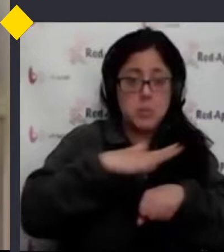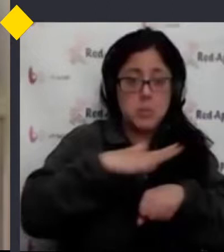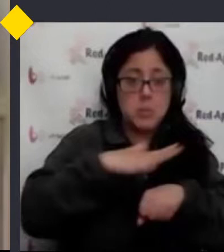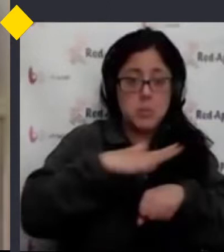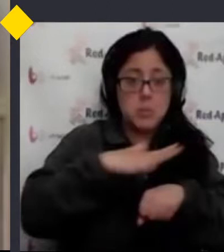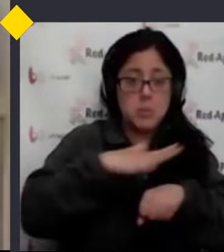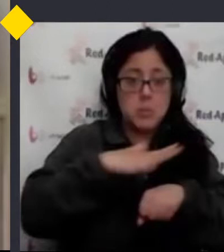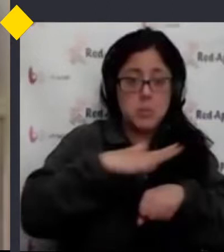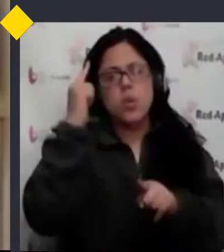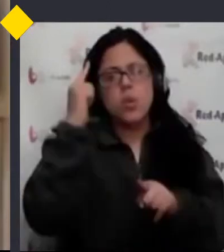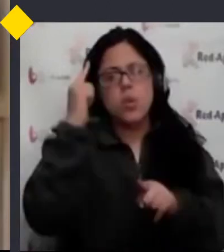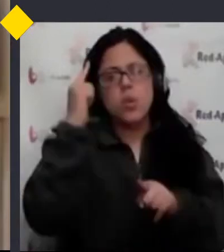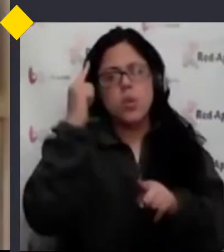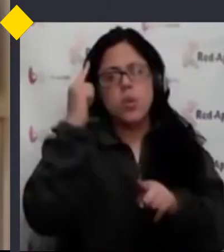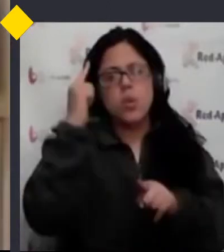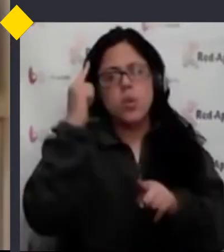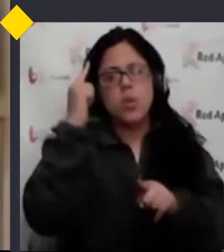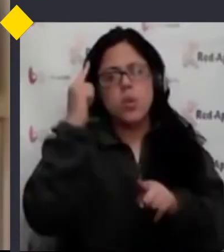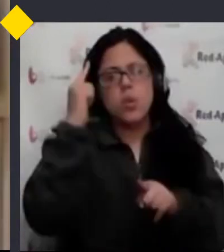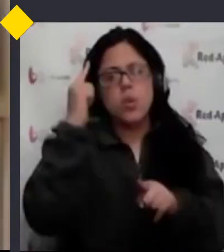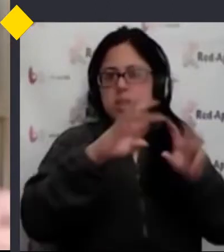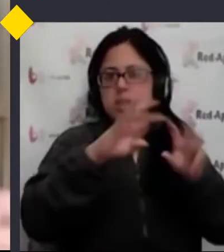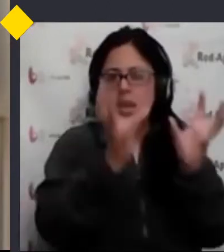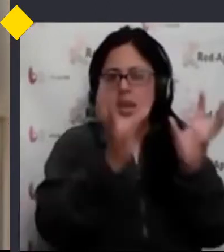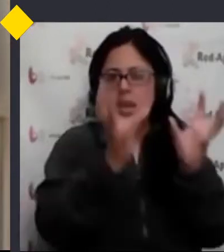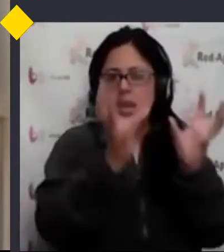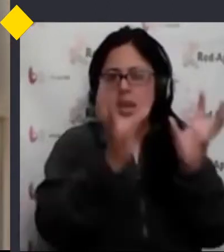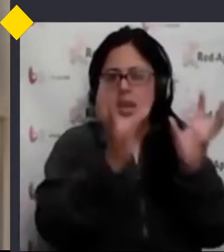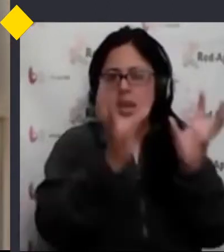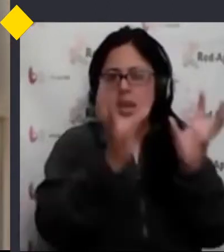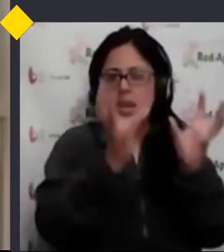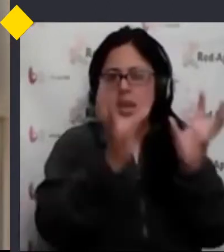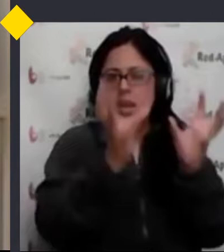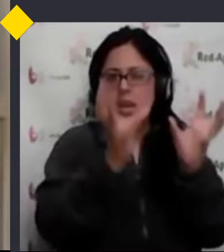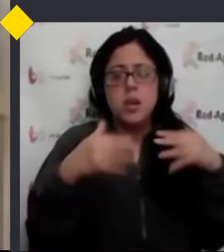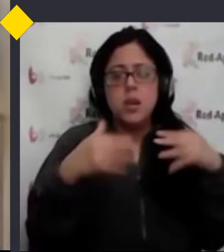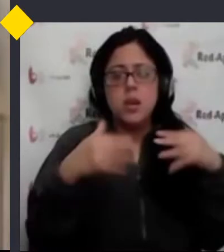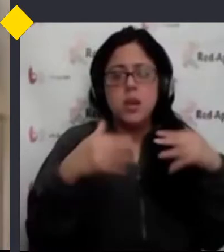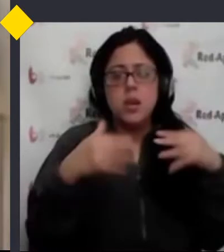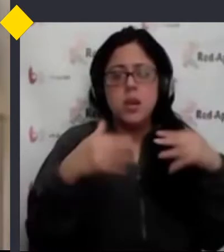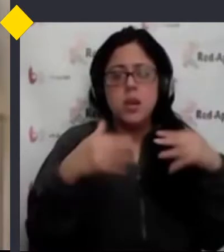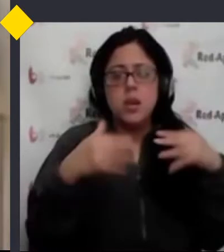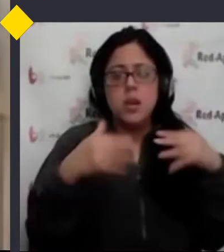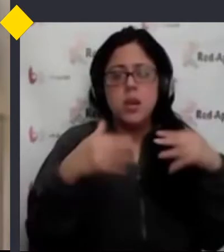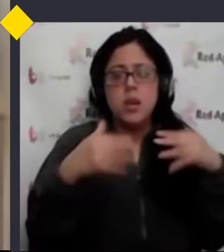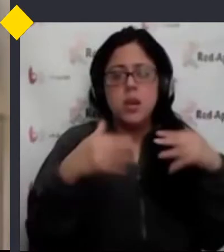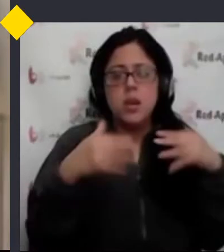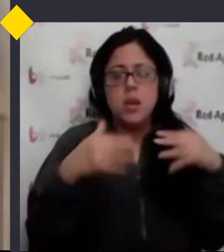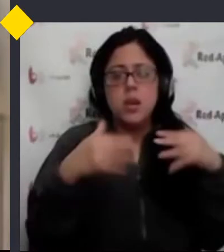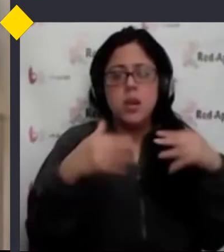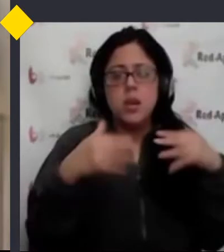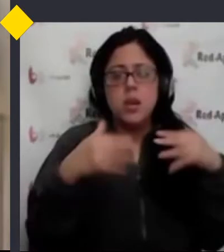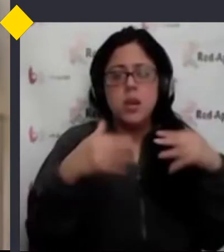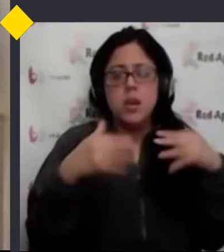sido, si bien la Segunda Guerra sacó a las mujeres de sus casas, esta pandemia ha devuelto a los hombres a su hogar, ha devuelto a los padres a